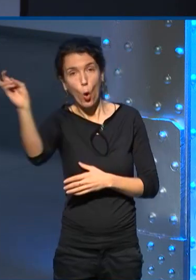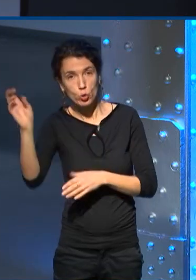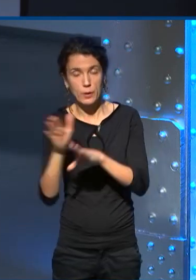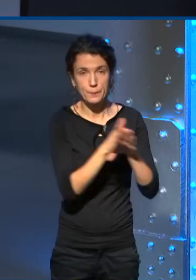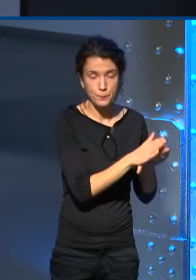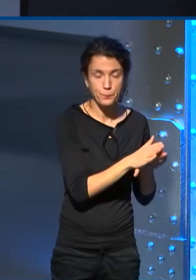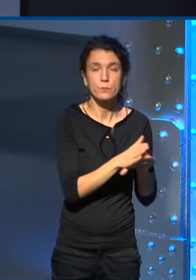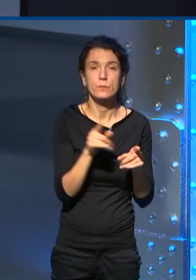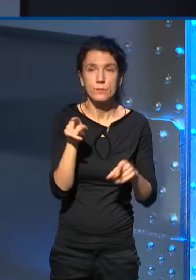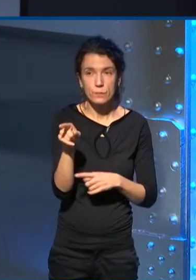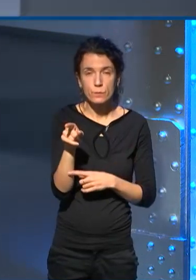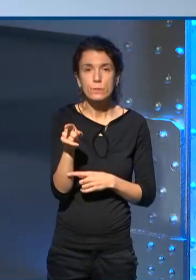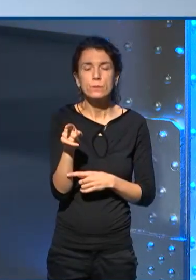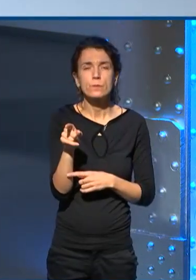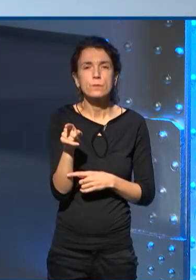el